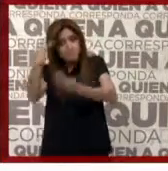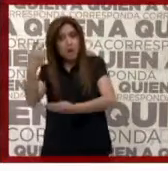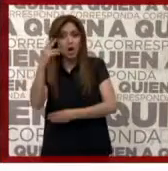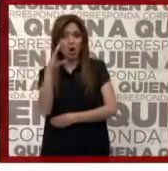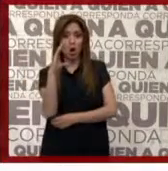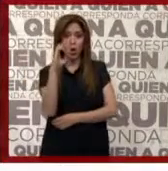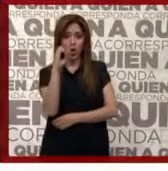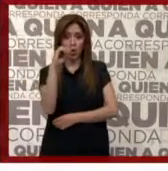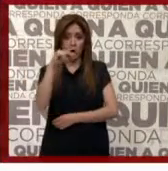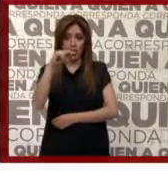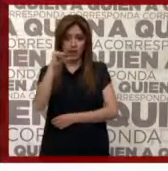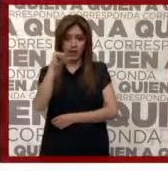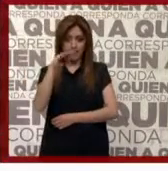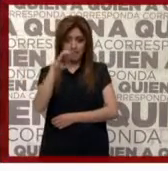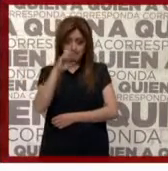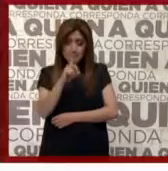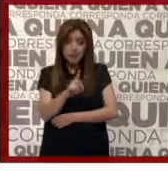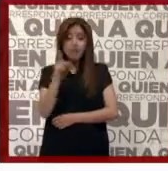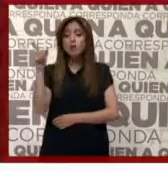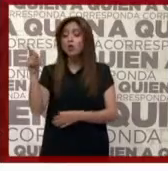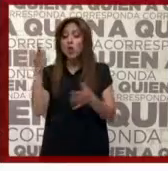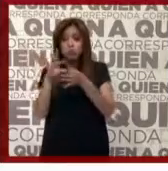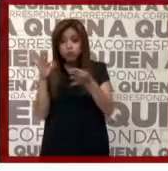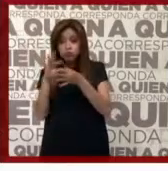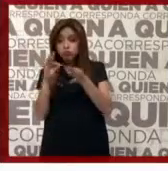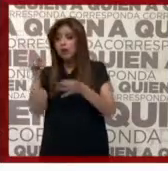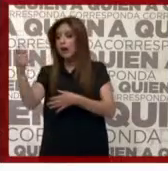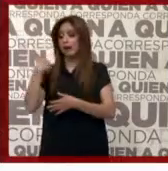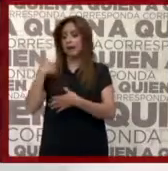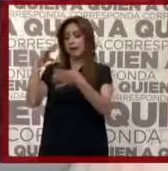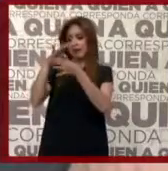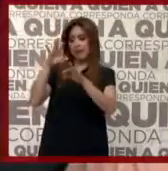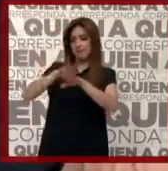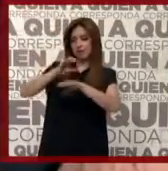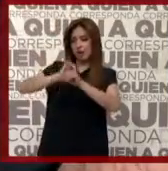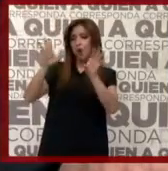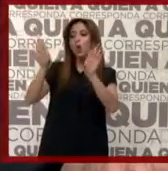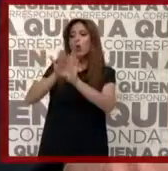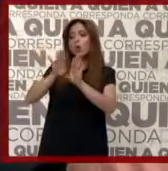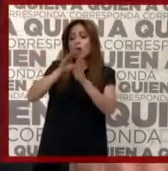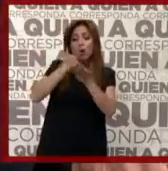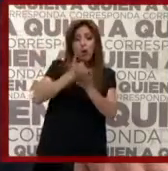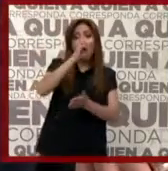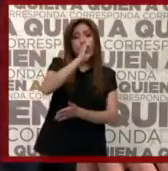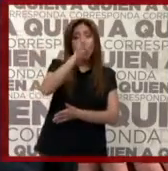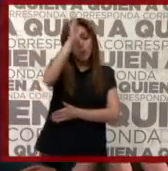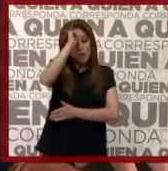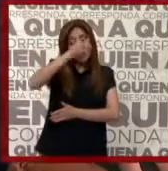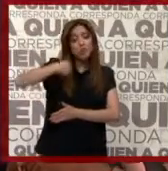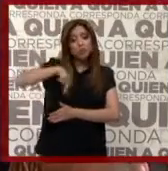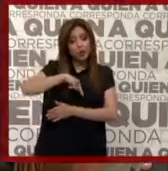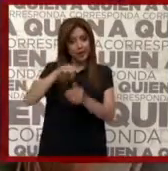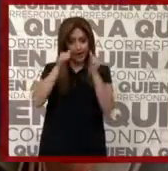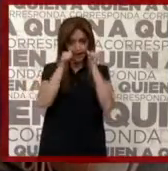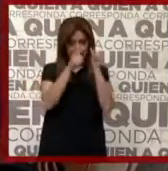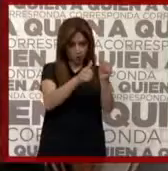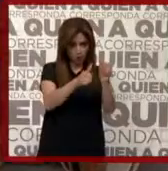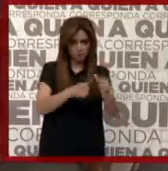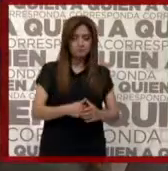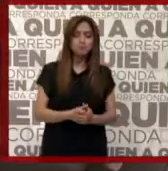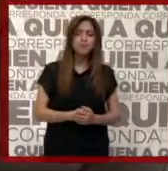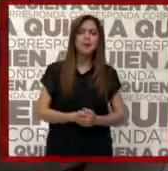si no tienen razón les decimos cuál es el camino para resolver su problema o si hay una inconformidad le da mucha atención en la primera duda es una orientación